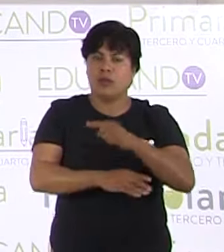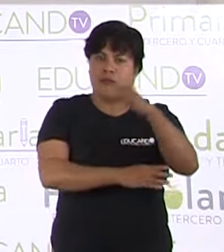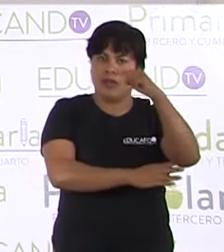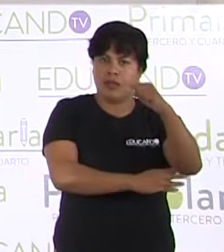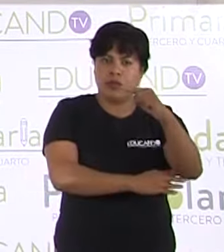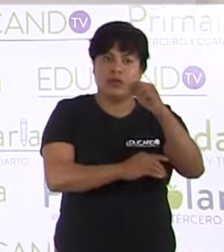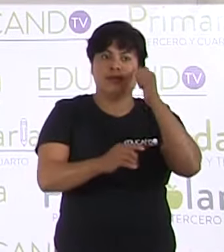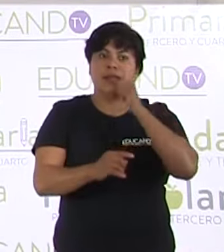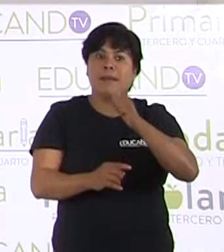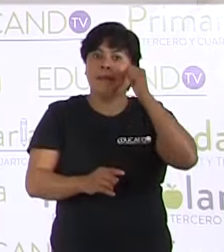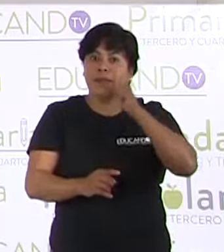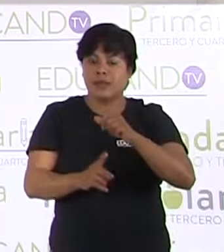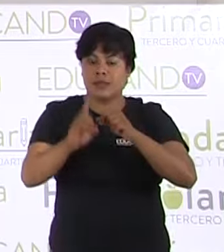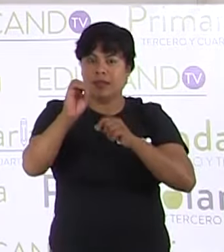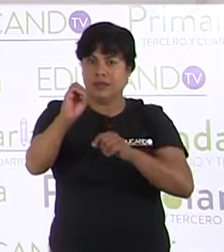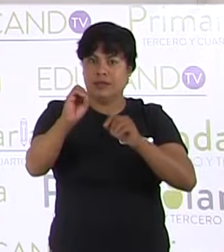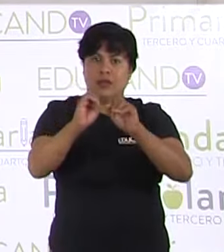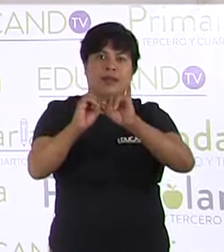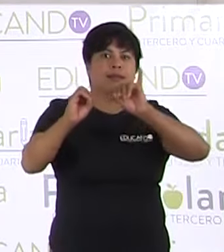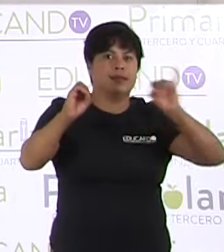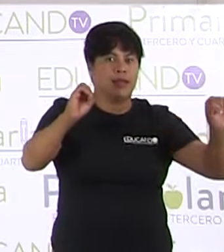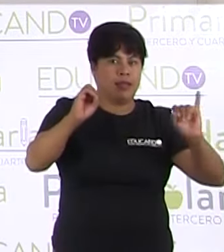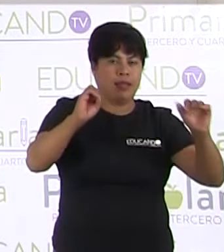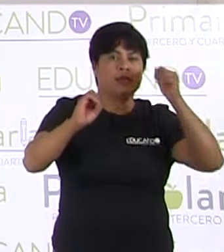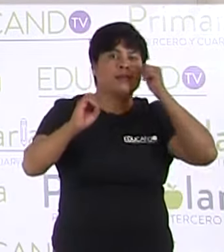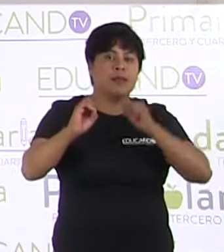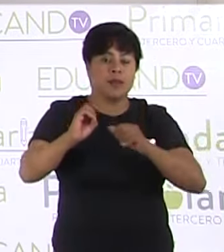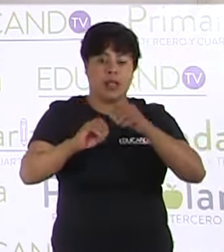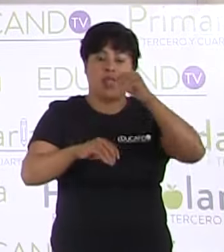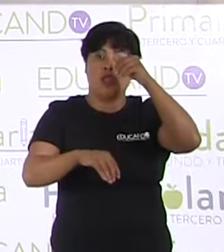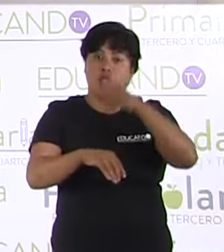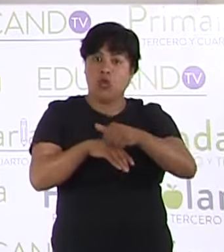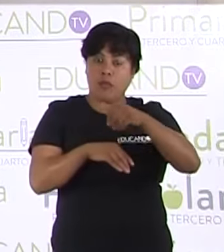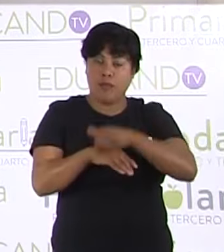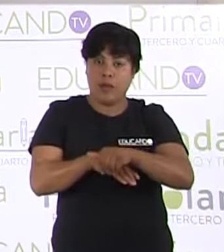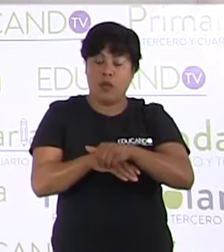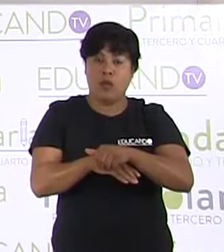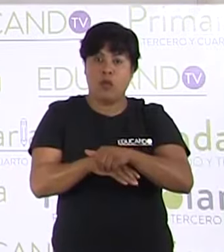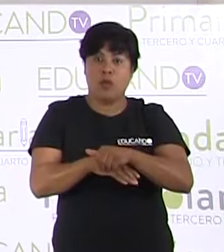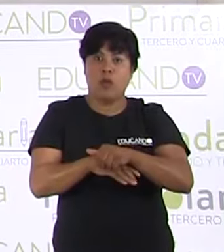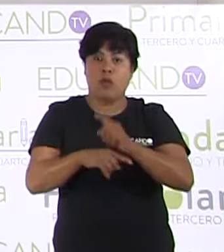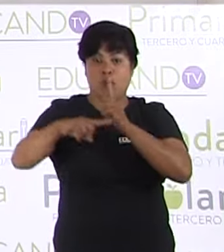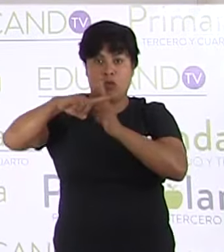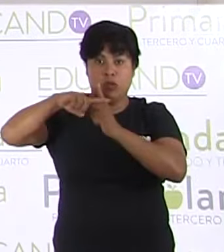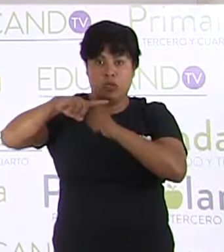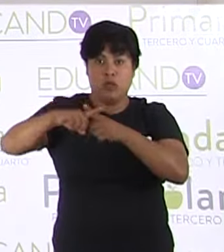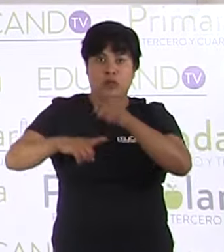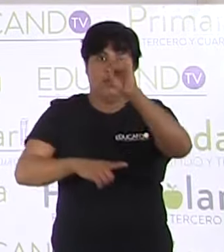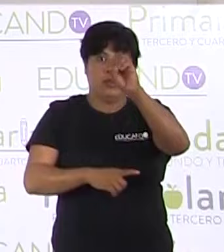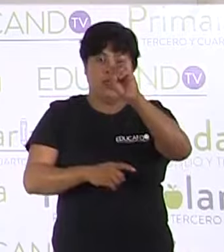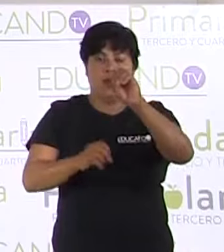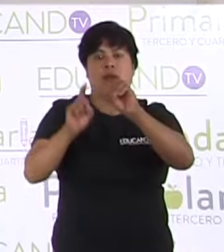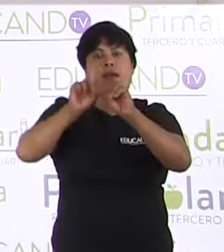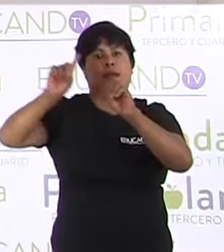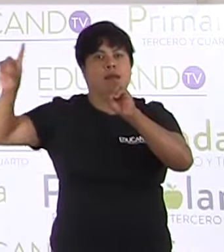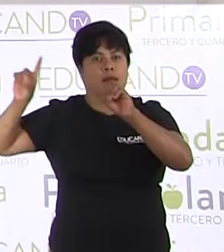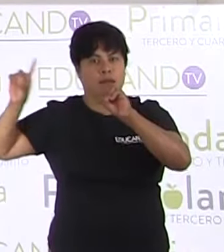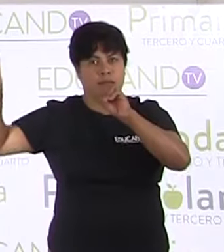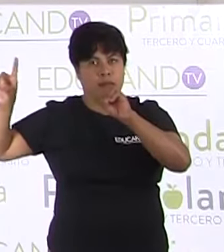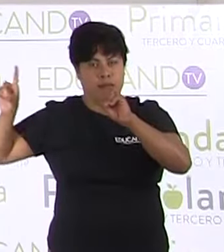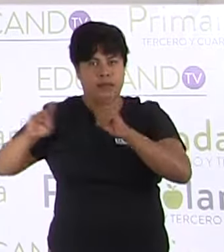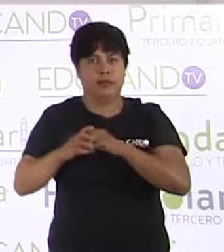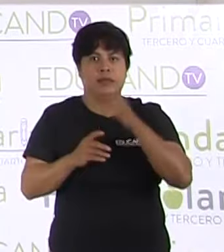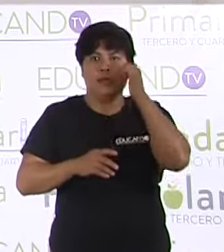está ubicado Siempre antes del origen y el número que esté e que sea positivo está ubicado siempre del